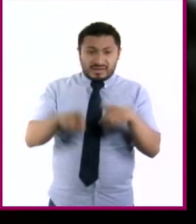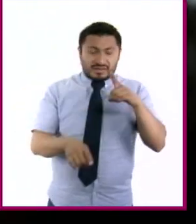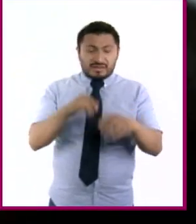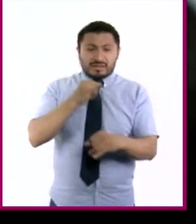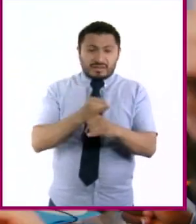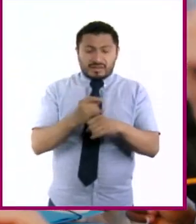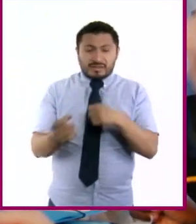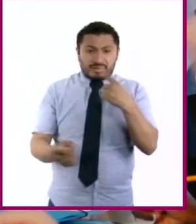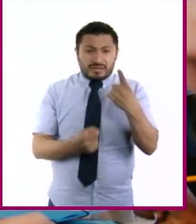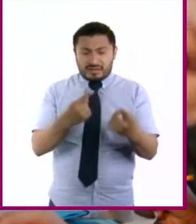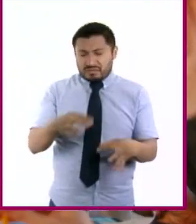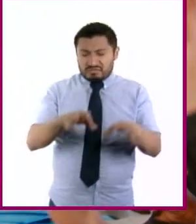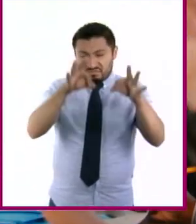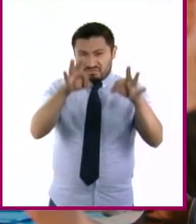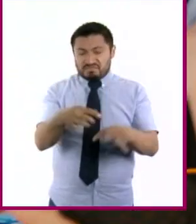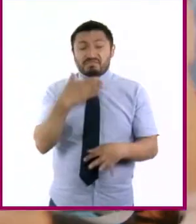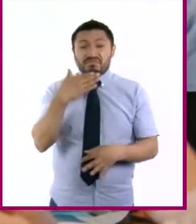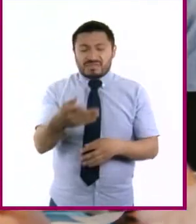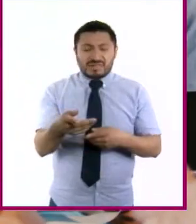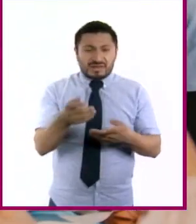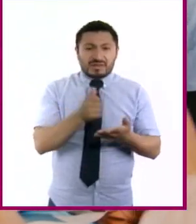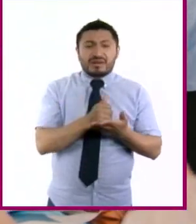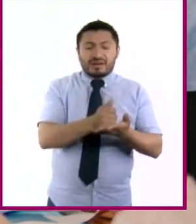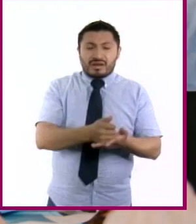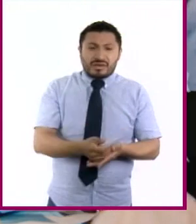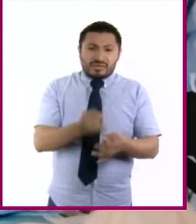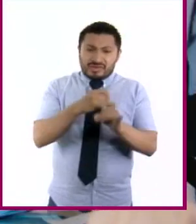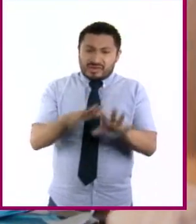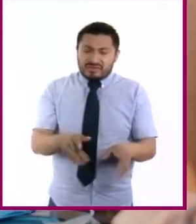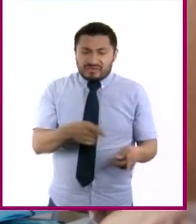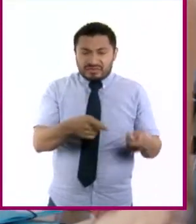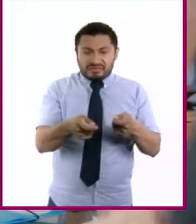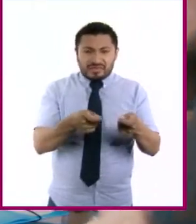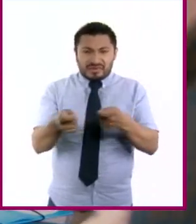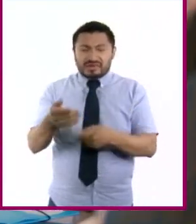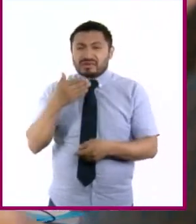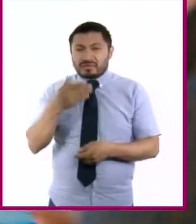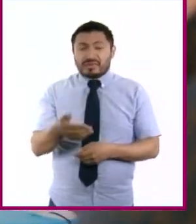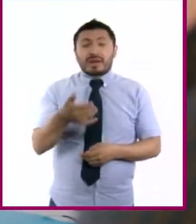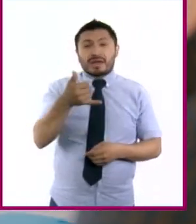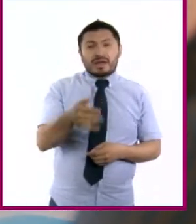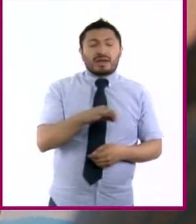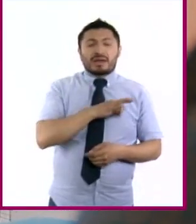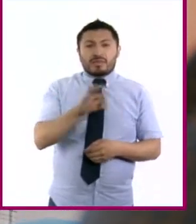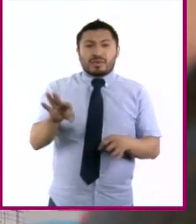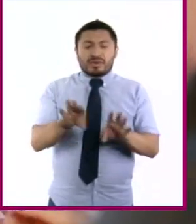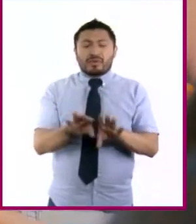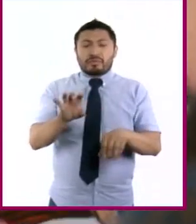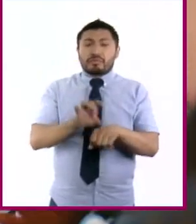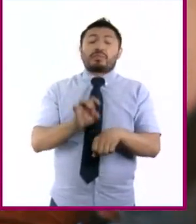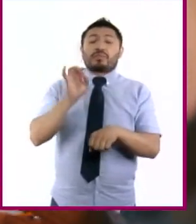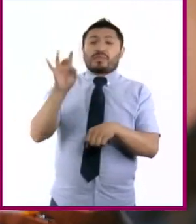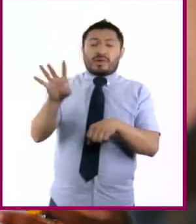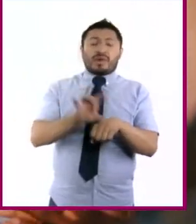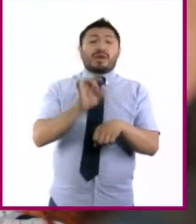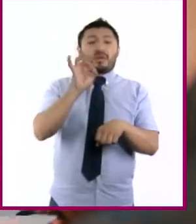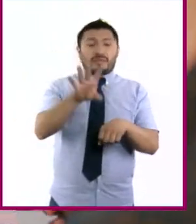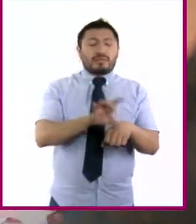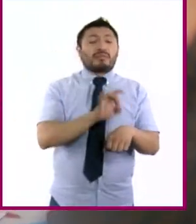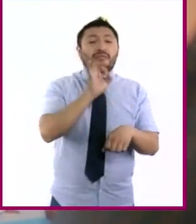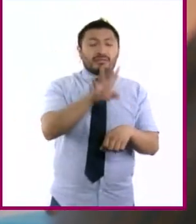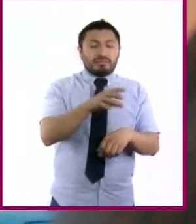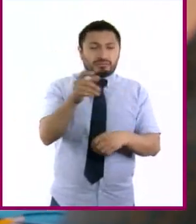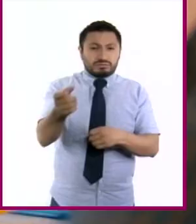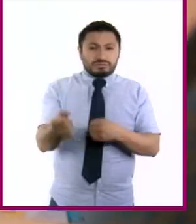son muy completas, que permiten manejar muy bien los datos, incluso desde ahí poder hacer el envío de las encuestas a